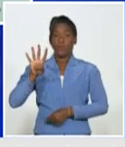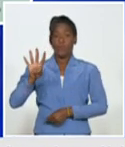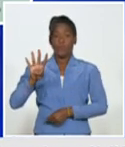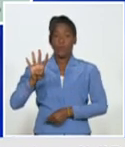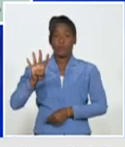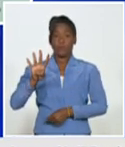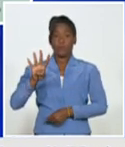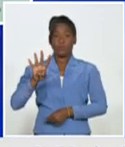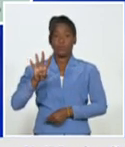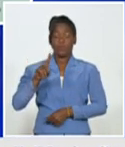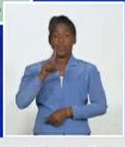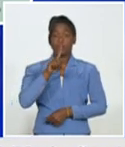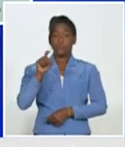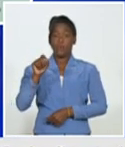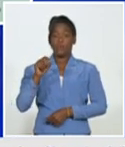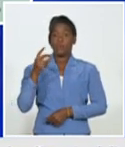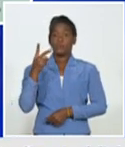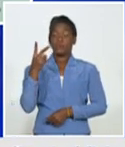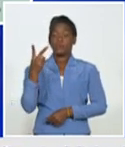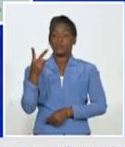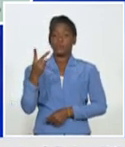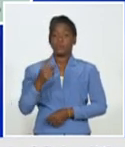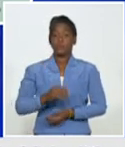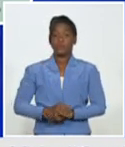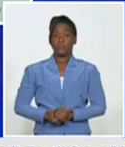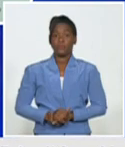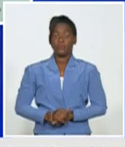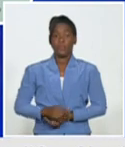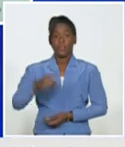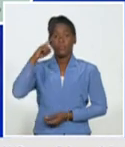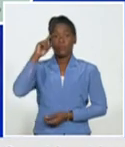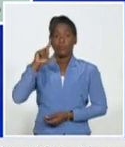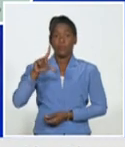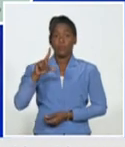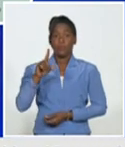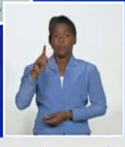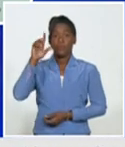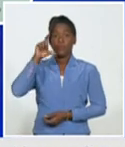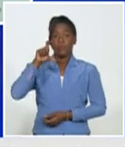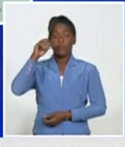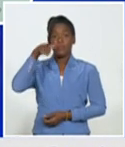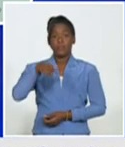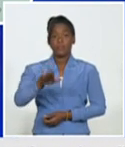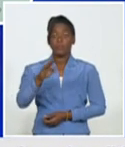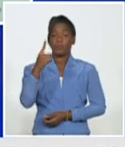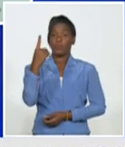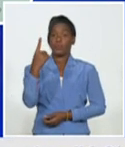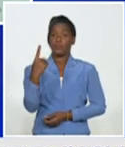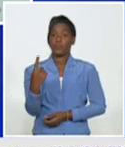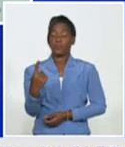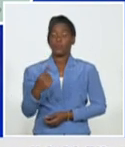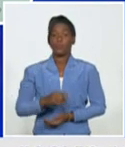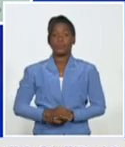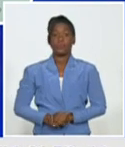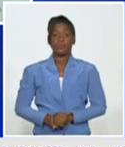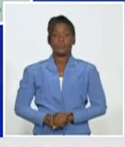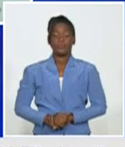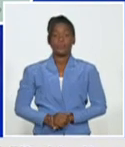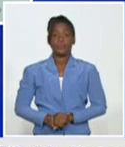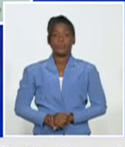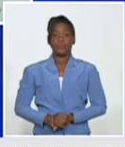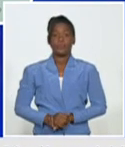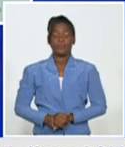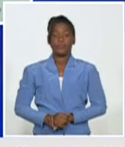3 y en Santa Clara y Placetas 1 en cada uno. Santi Espíritu, después de